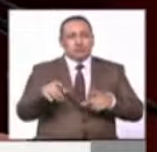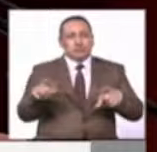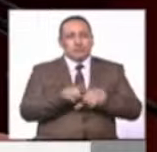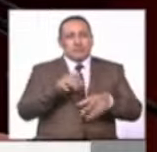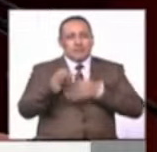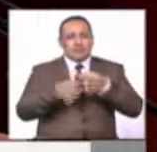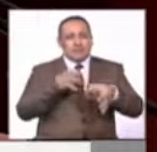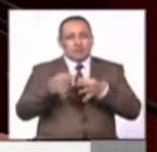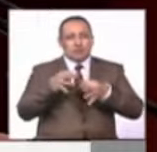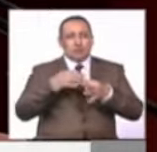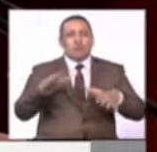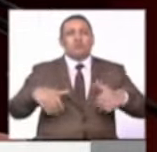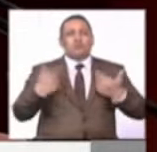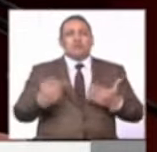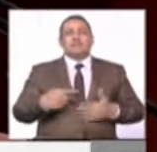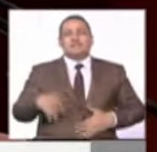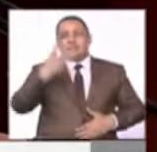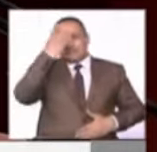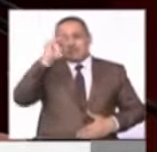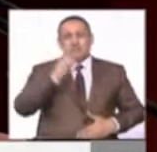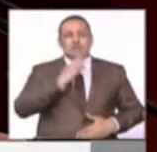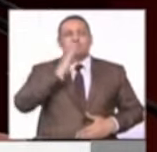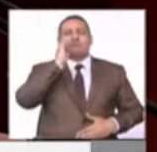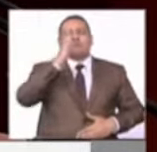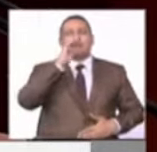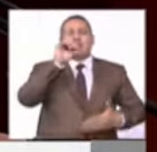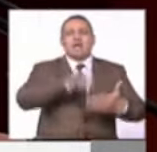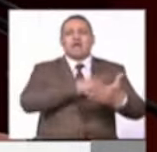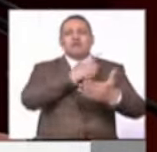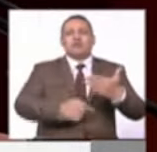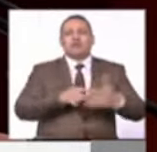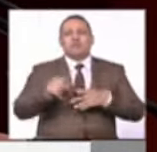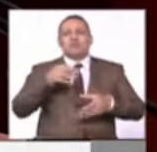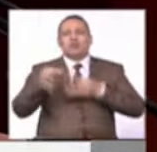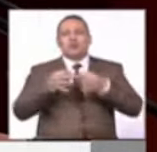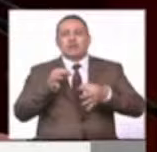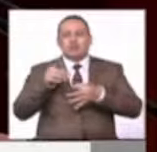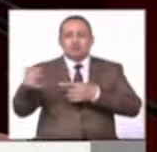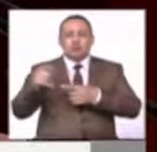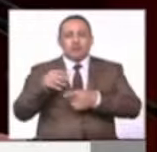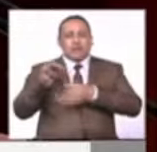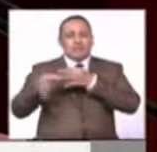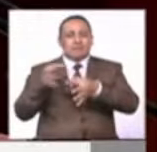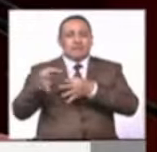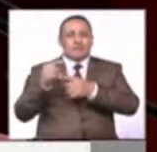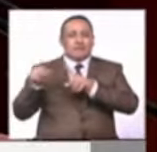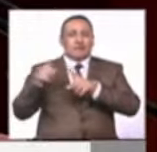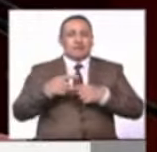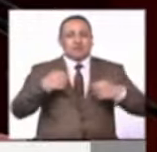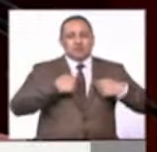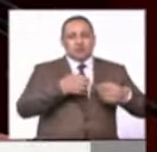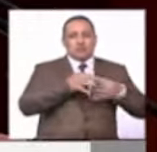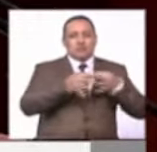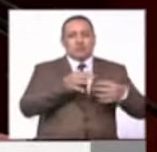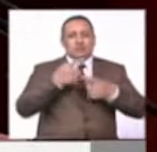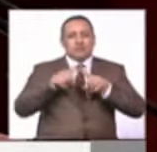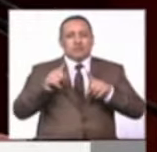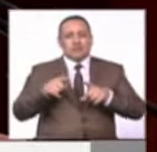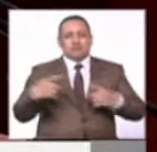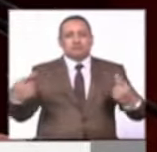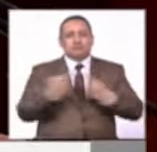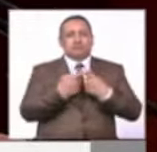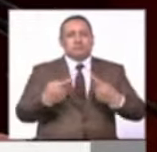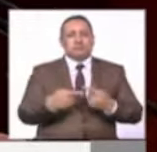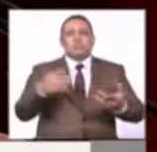autónomo puede decidir inh habilitarlos porque su interpretación es distinta la tesis que vamos a